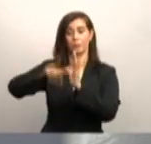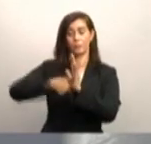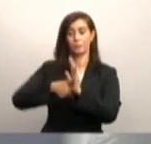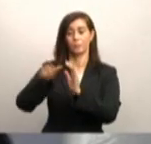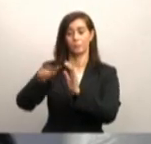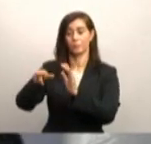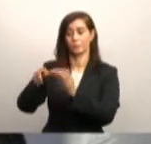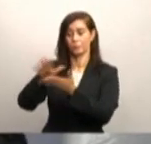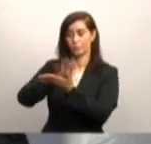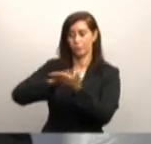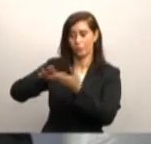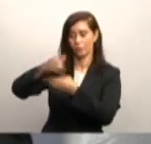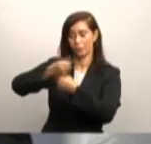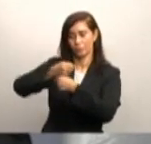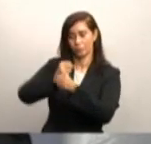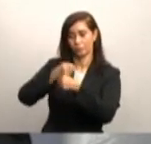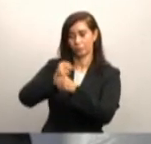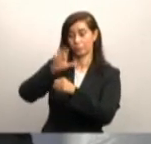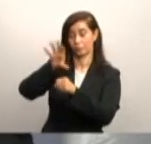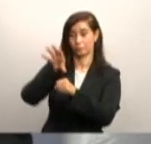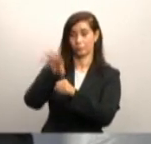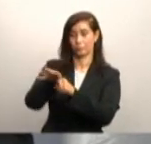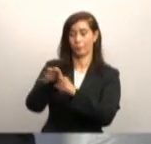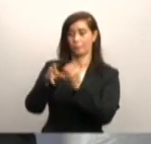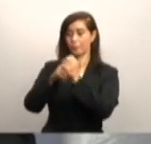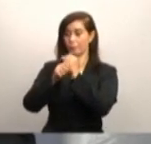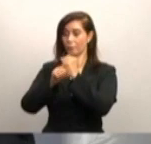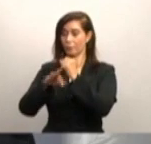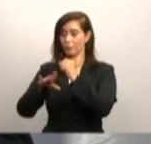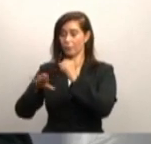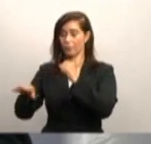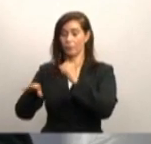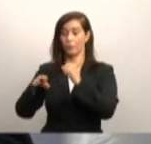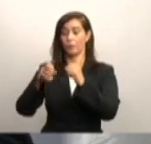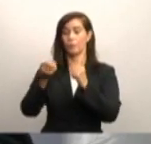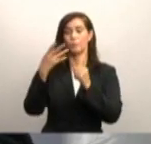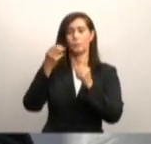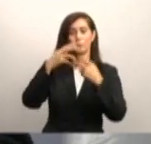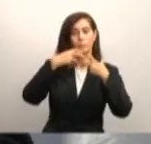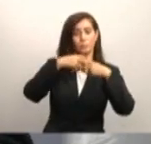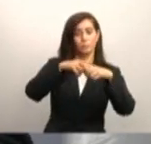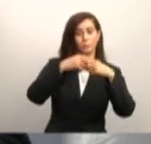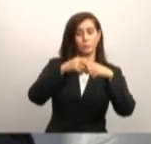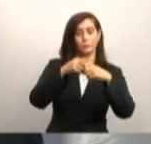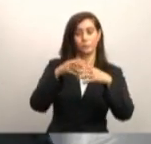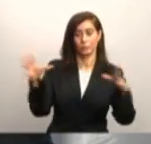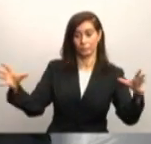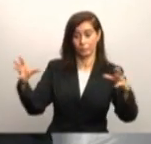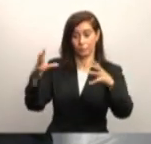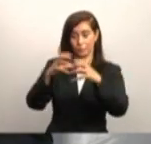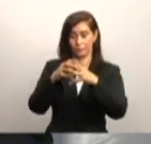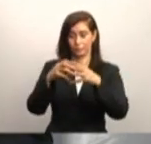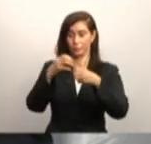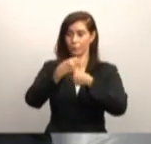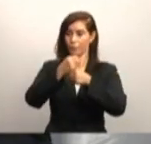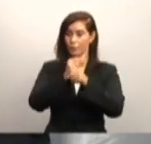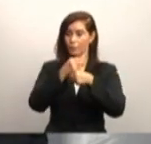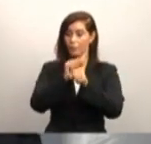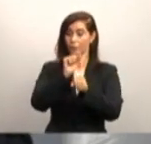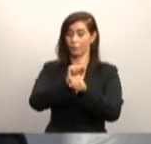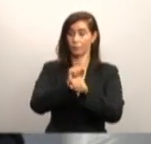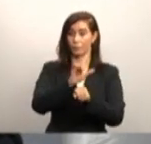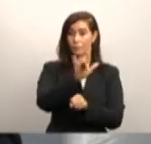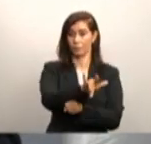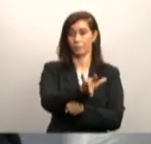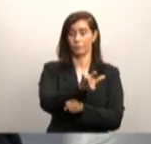ahí procesadas, porque como usted sabe, hay una alta industria de reciclaje que opera en Duquesa.